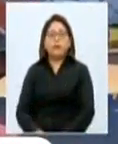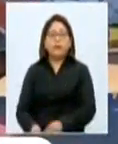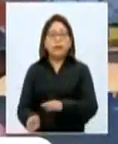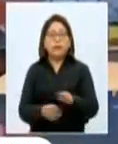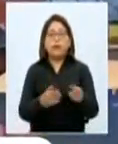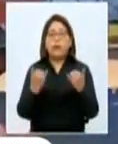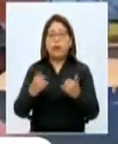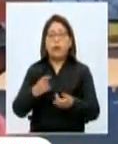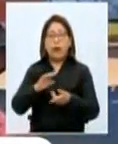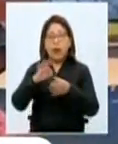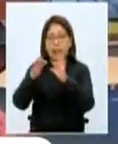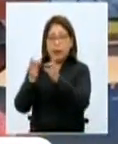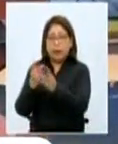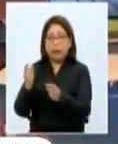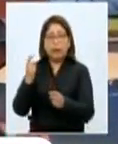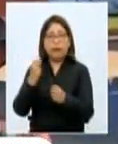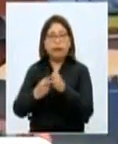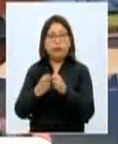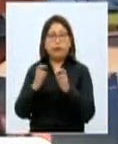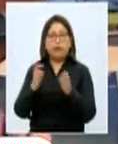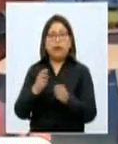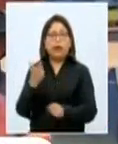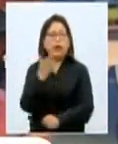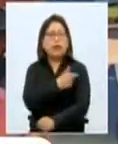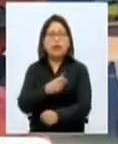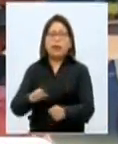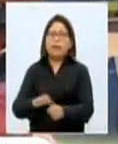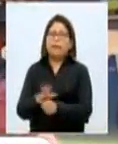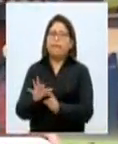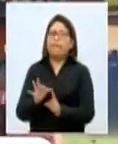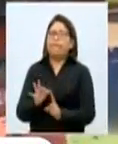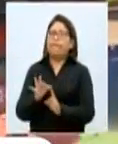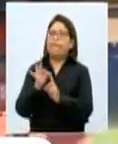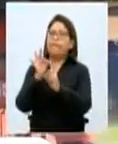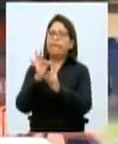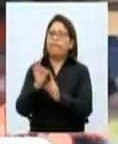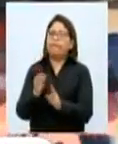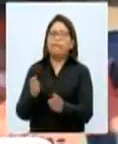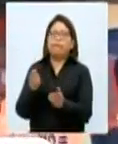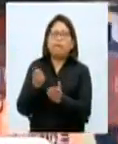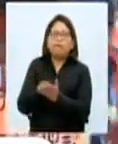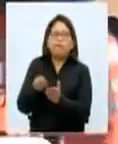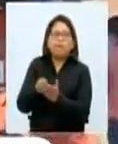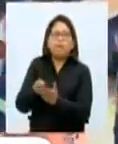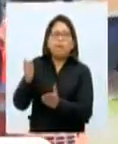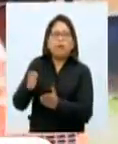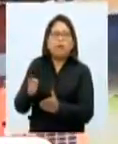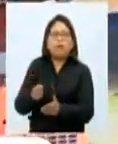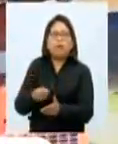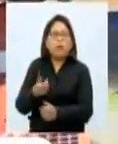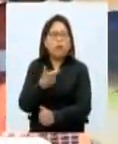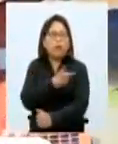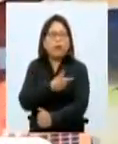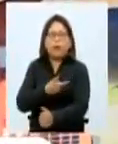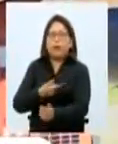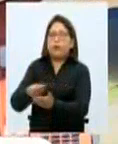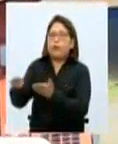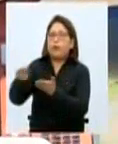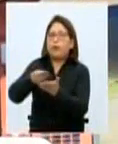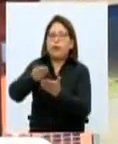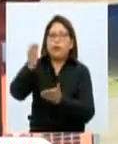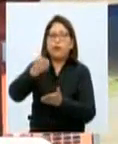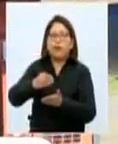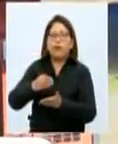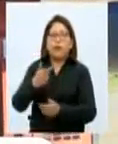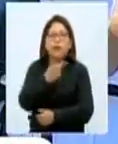justamente las vacunas, comprar las vacunas. Que el pueblo boliviano tenga las vacunas.